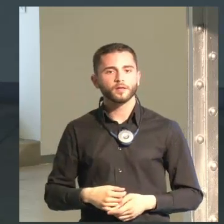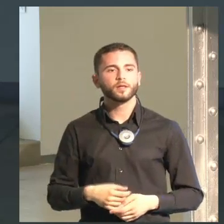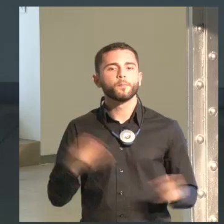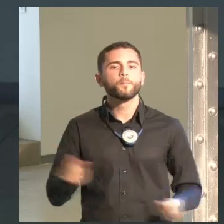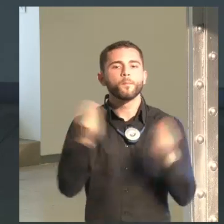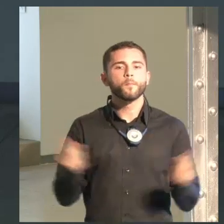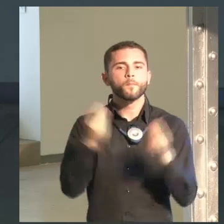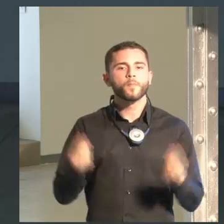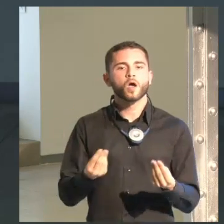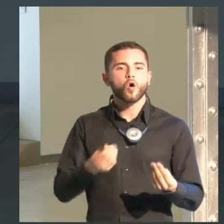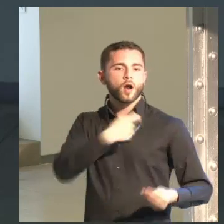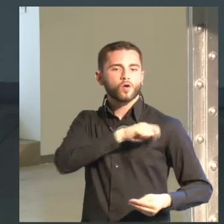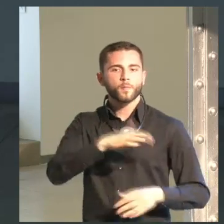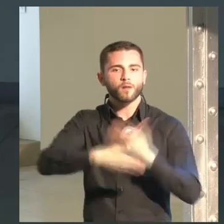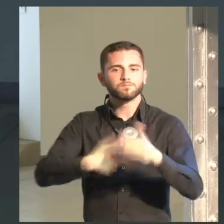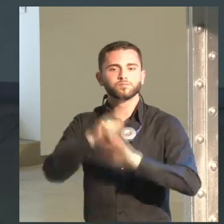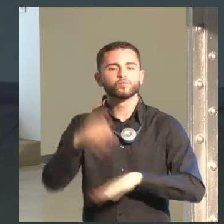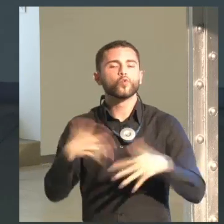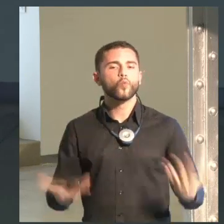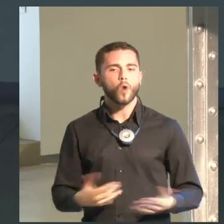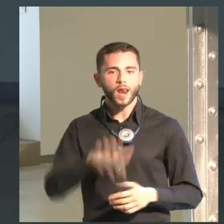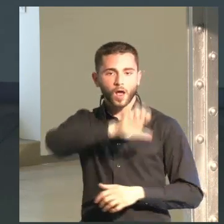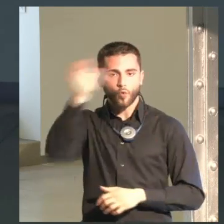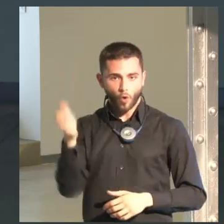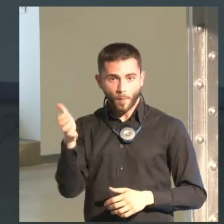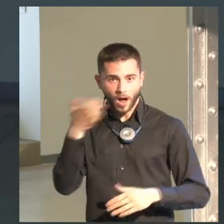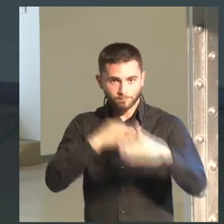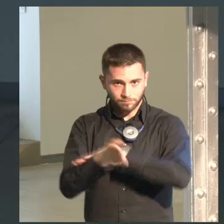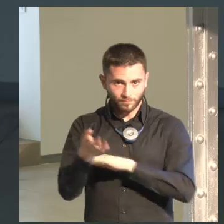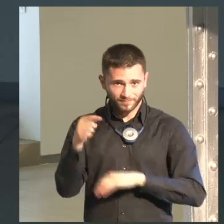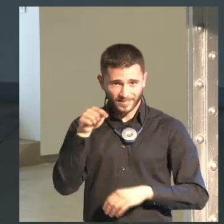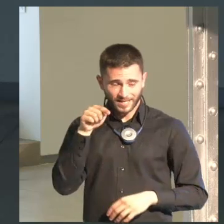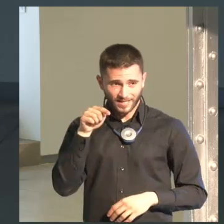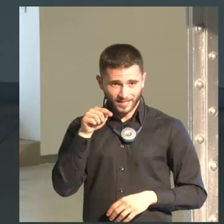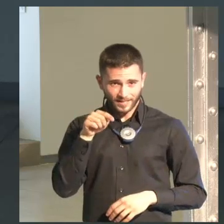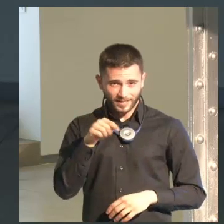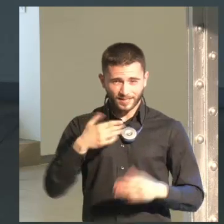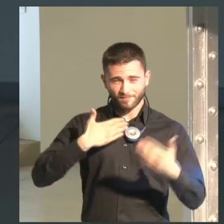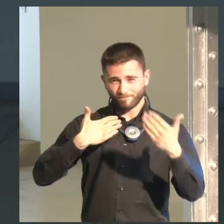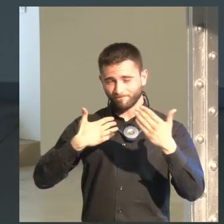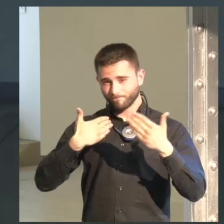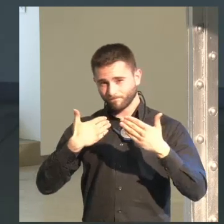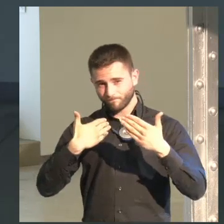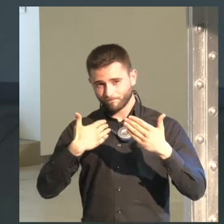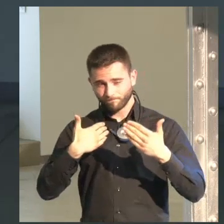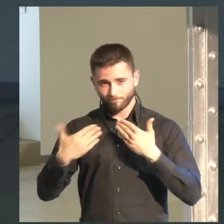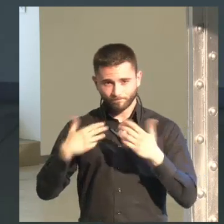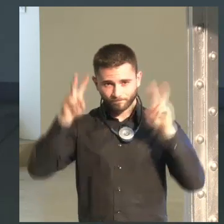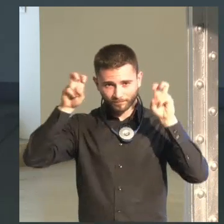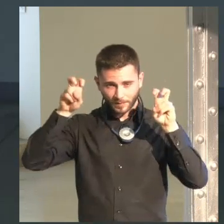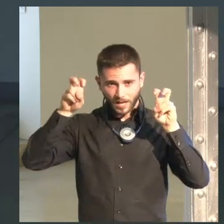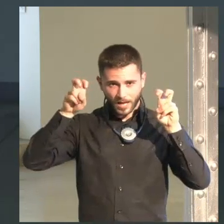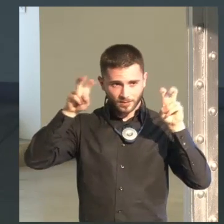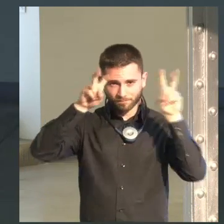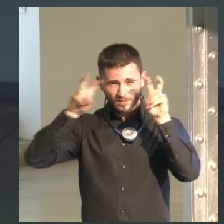crecimiento económico de España, llevarlo a Europa y meternos a través de Europa en ese diálogo global sobre estas